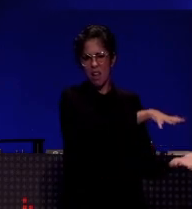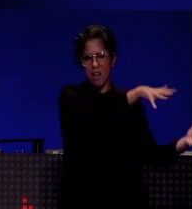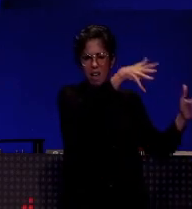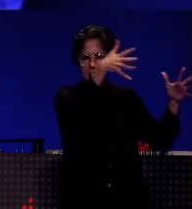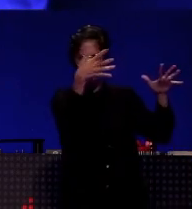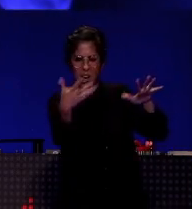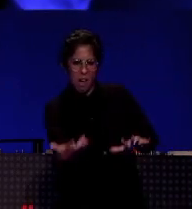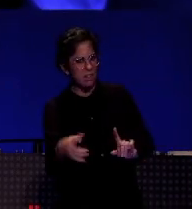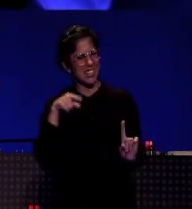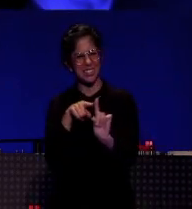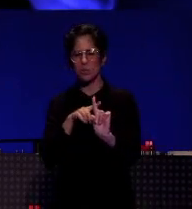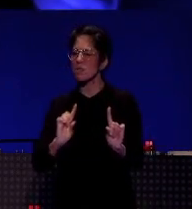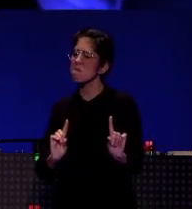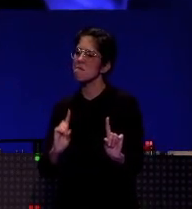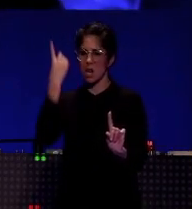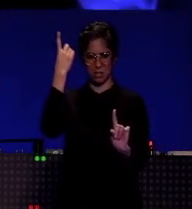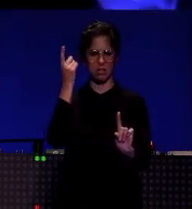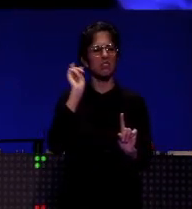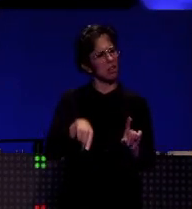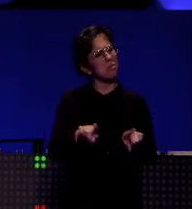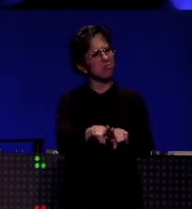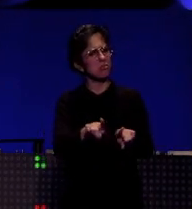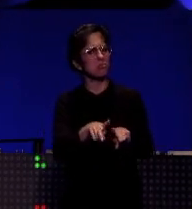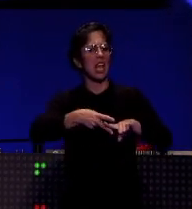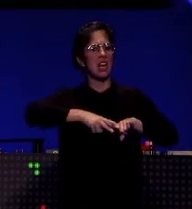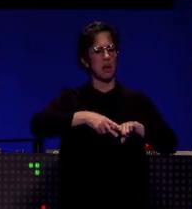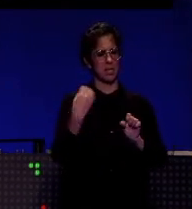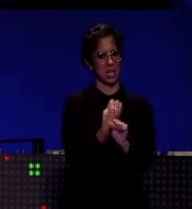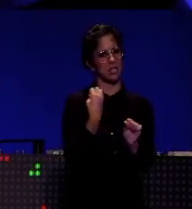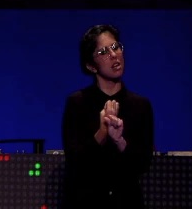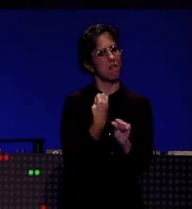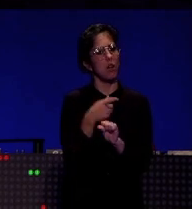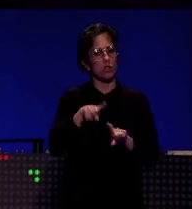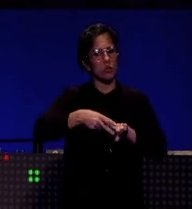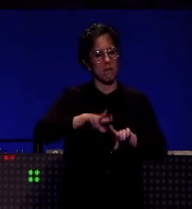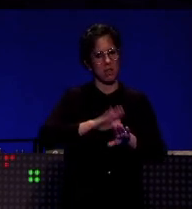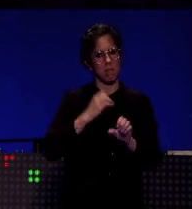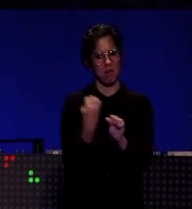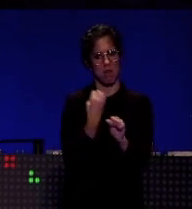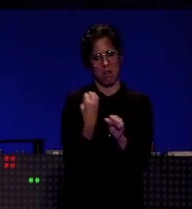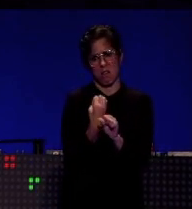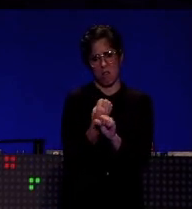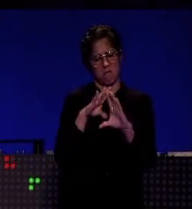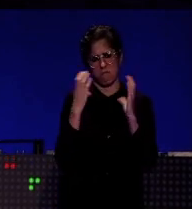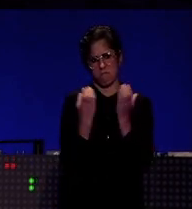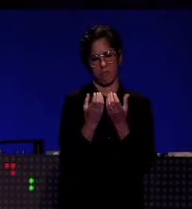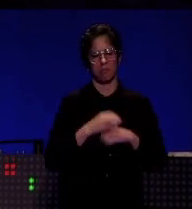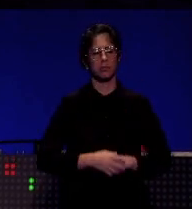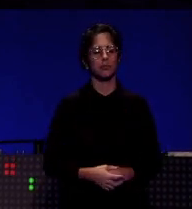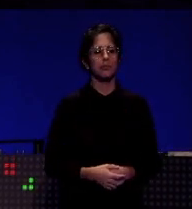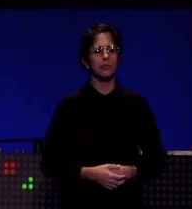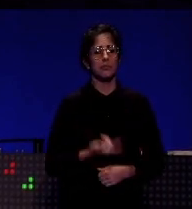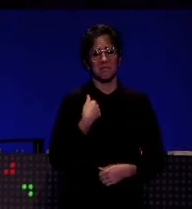también como herramienta de trabajo es una ventana más a lo laboral y os voy a dar algunos tips y